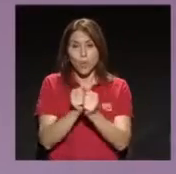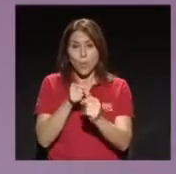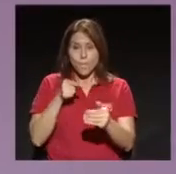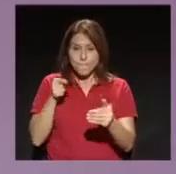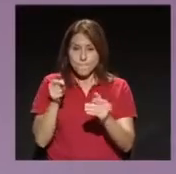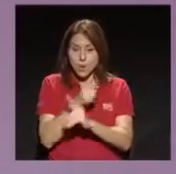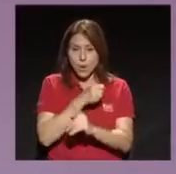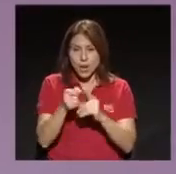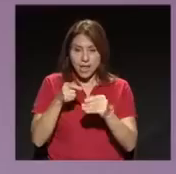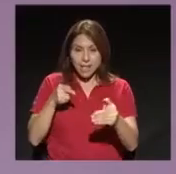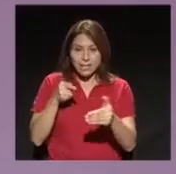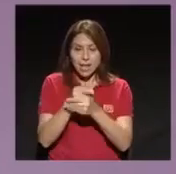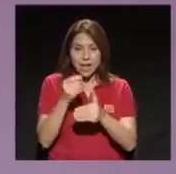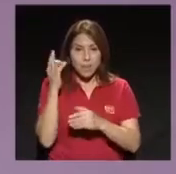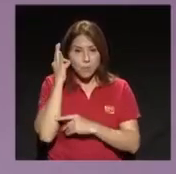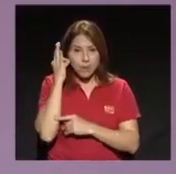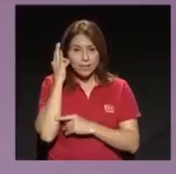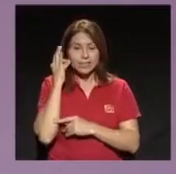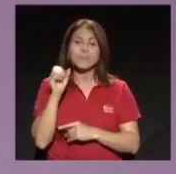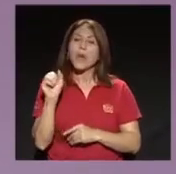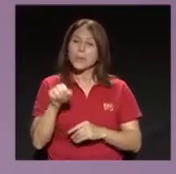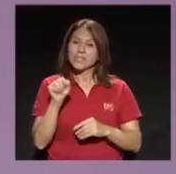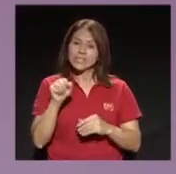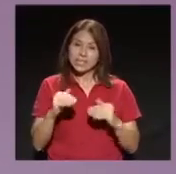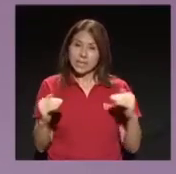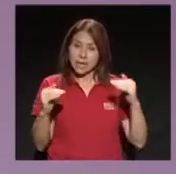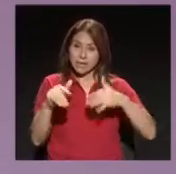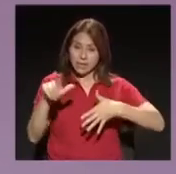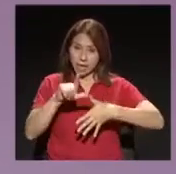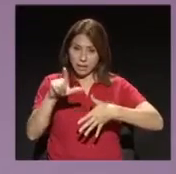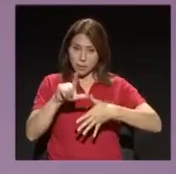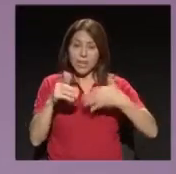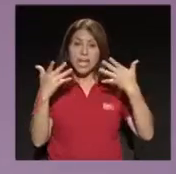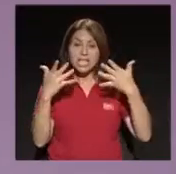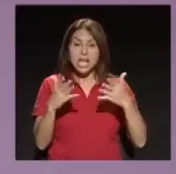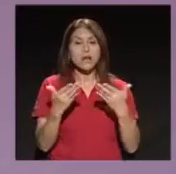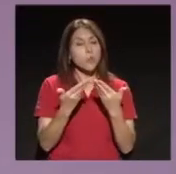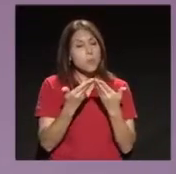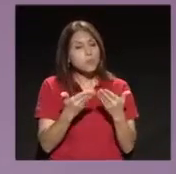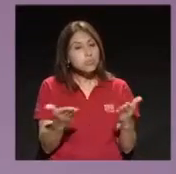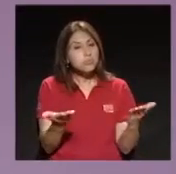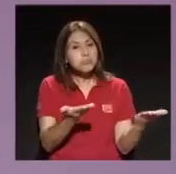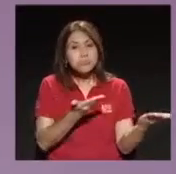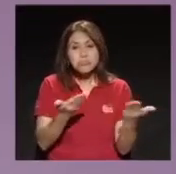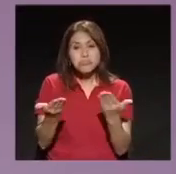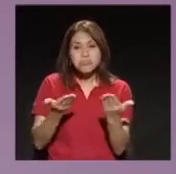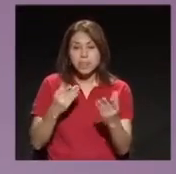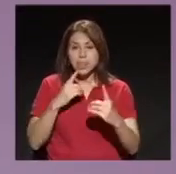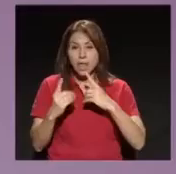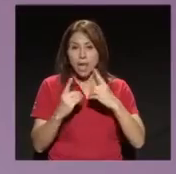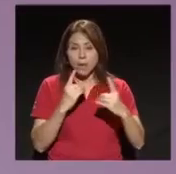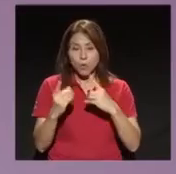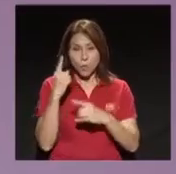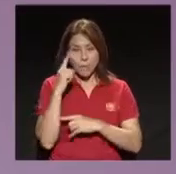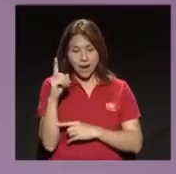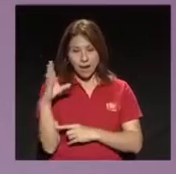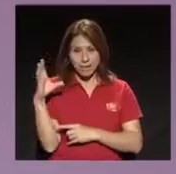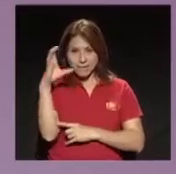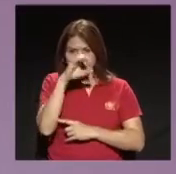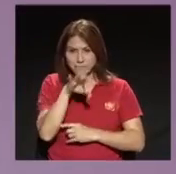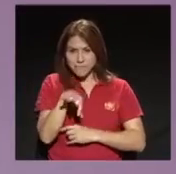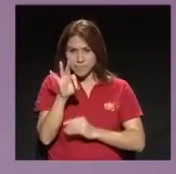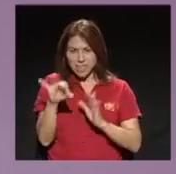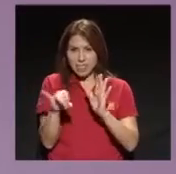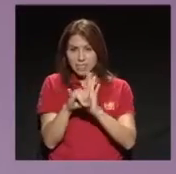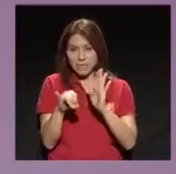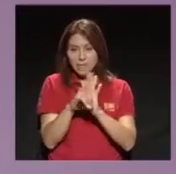Sí, al menos a nivel de Latinoamérica hay una apertura al diálogo justamente para identificar estas situaciones y poderles